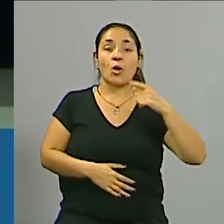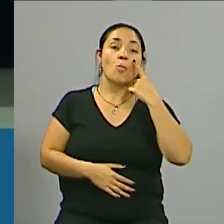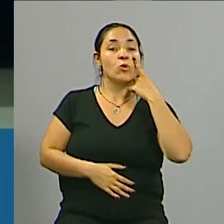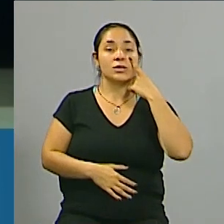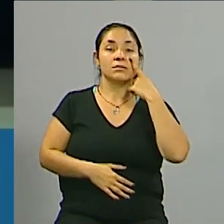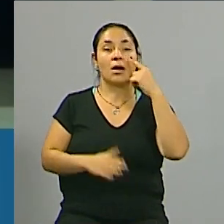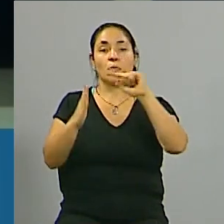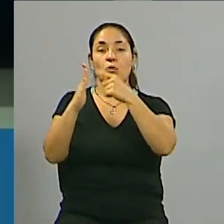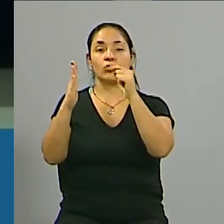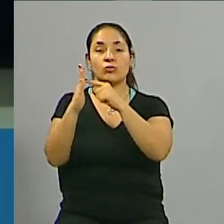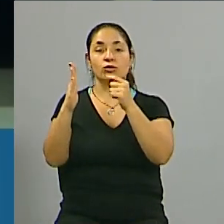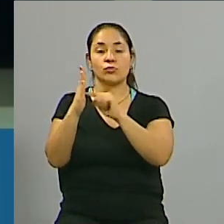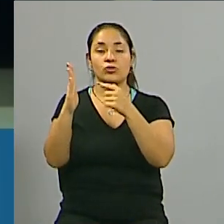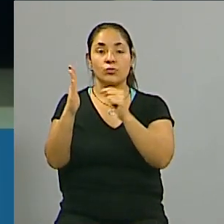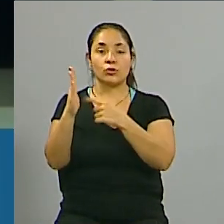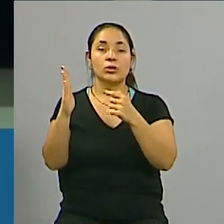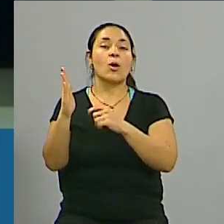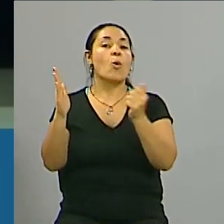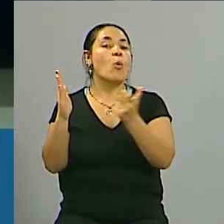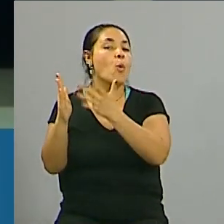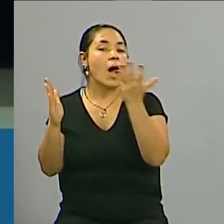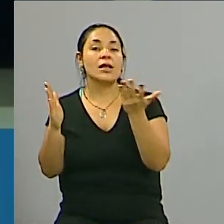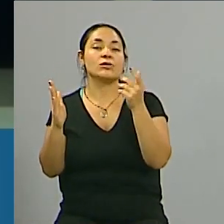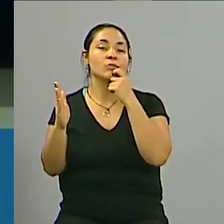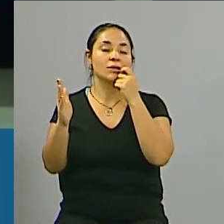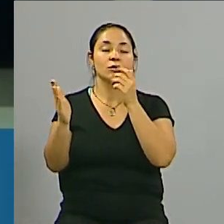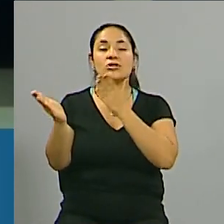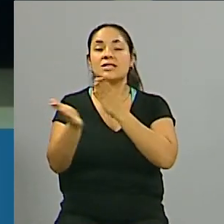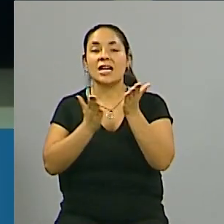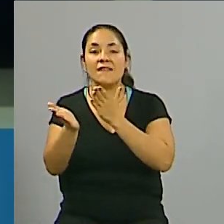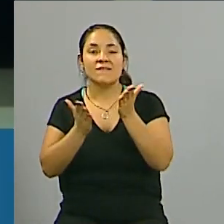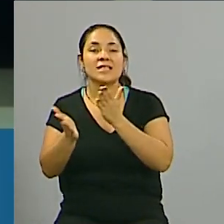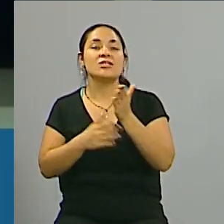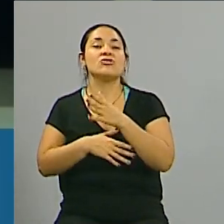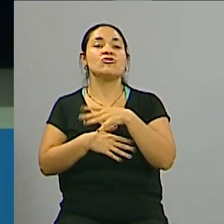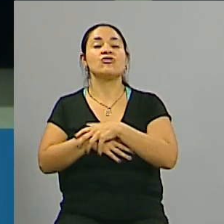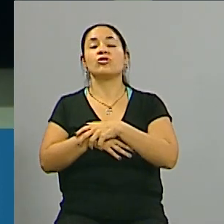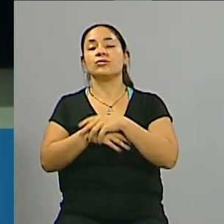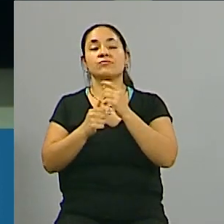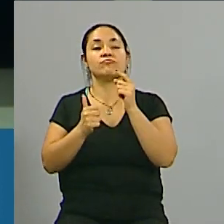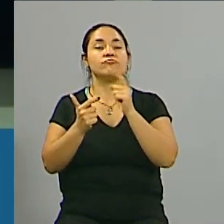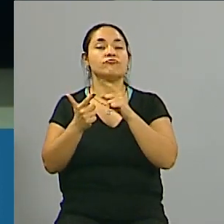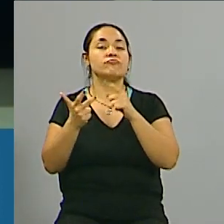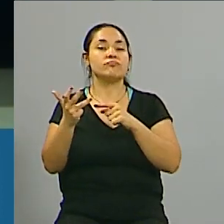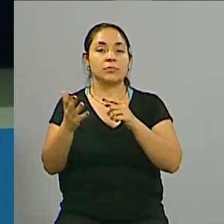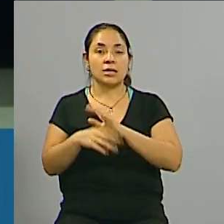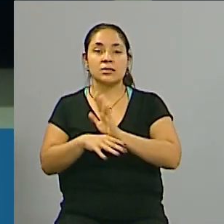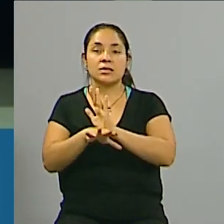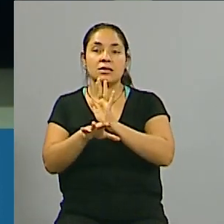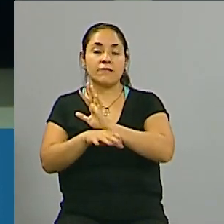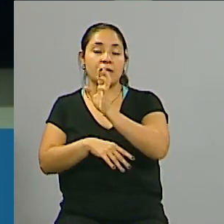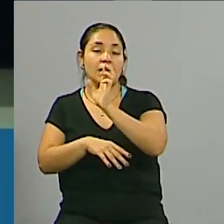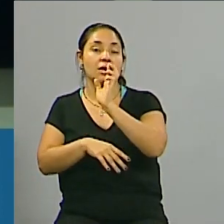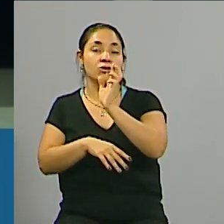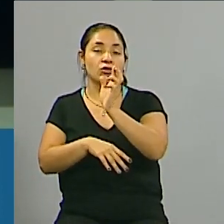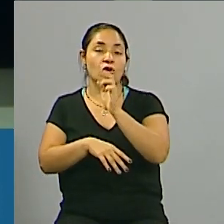y una cantidad de unidades nuevas, los servicios que debe tener esa unidad. Y hoy en día estamos hablando de un dólar que para